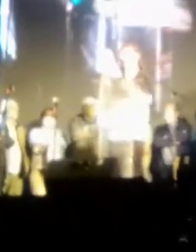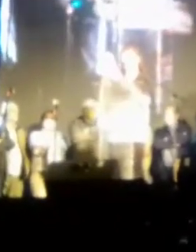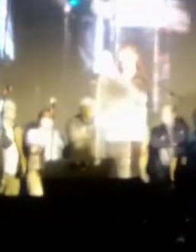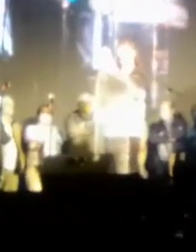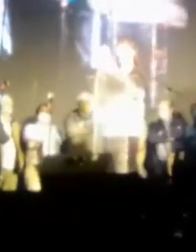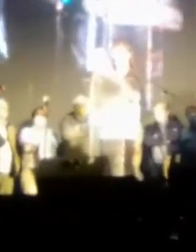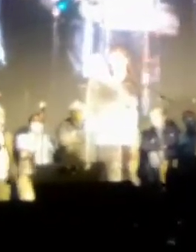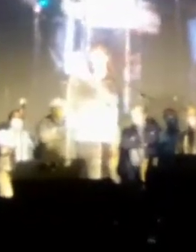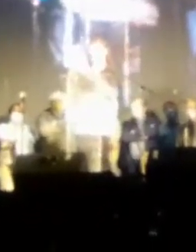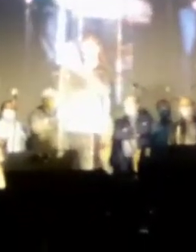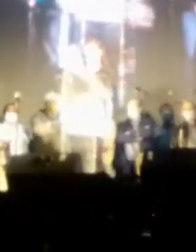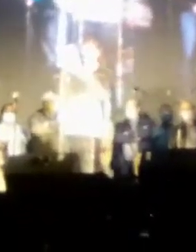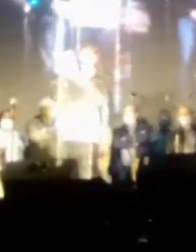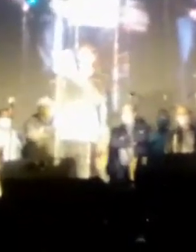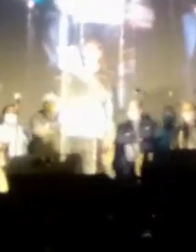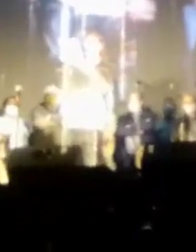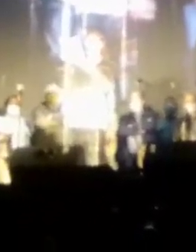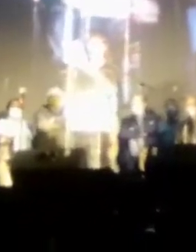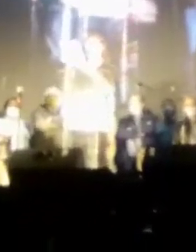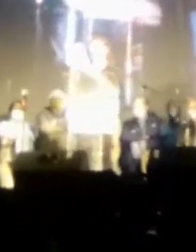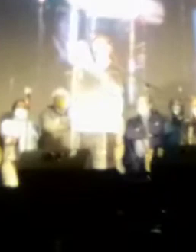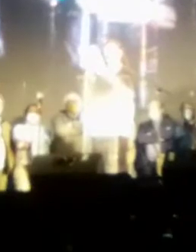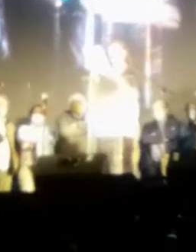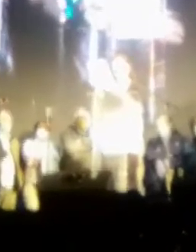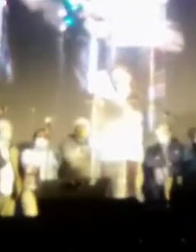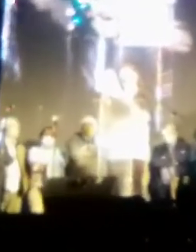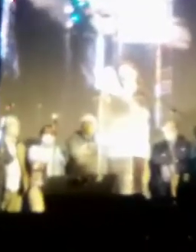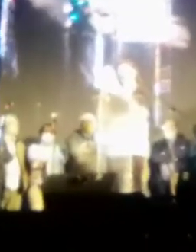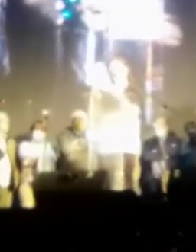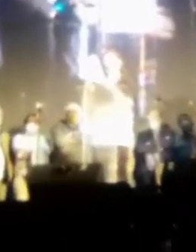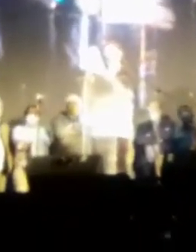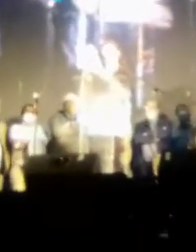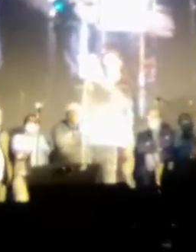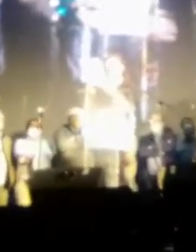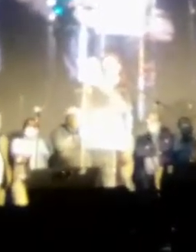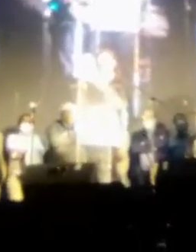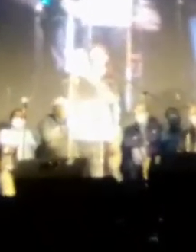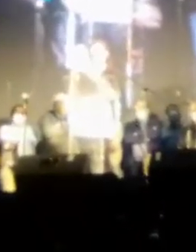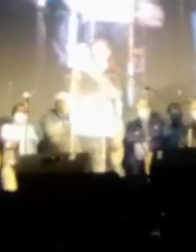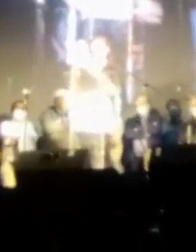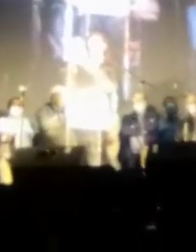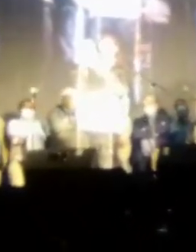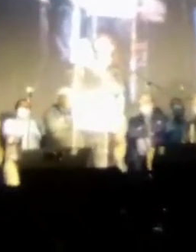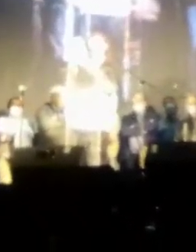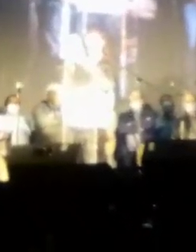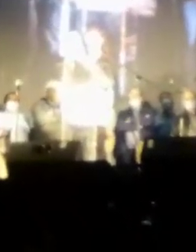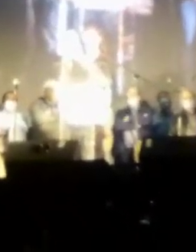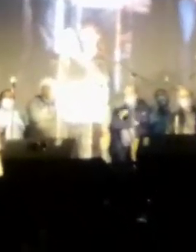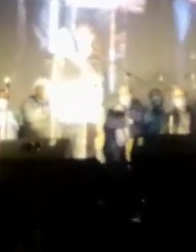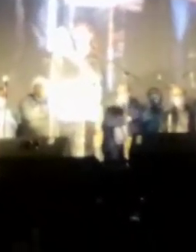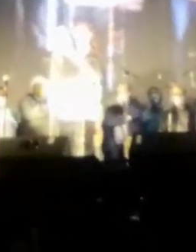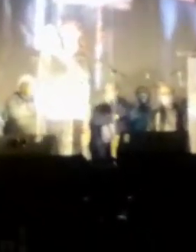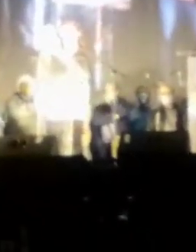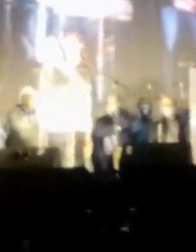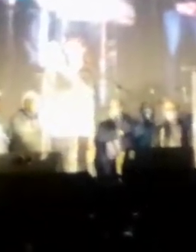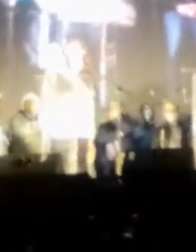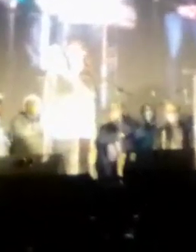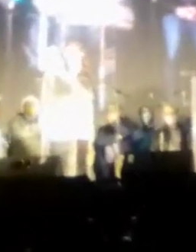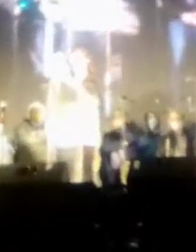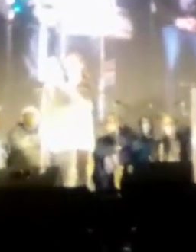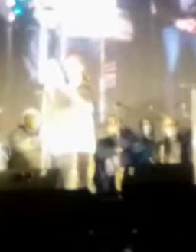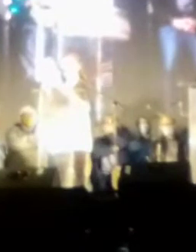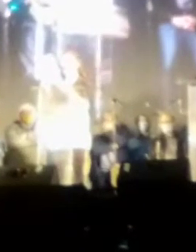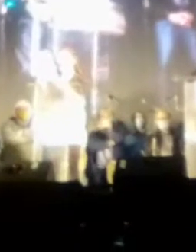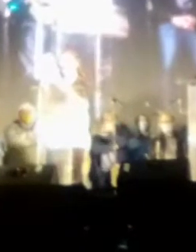explotación, procurar la erradicación y bienestar del trabajador y trabajadora rural y promover además el aumento y la mejora de la producción